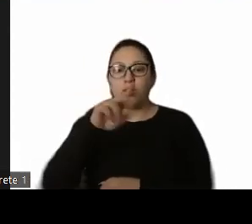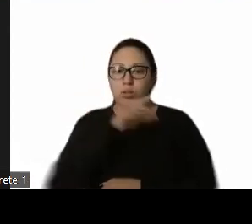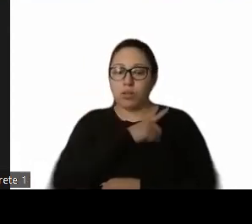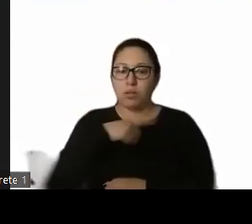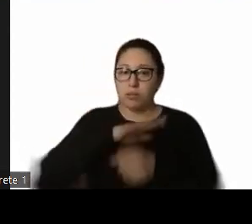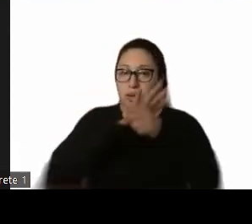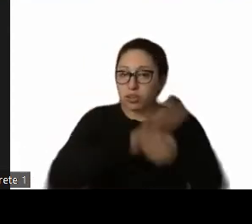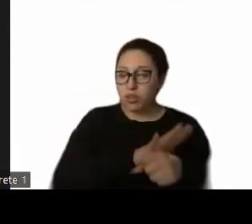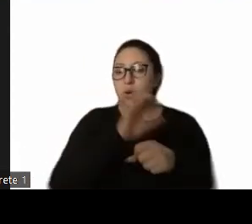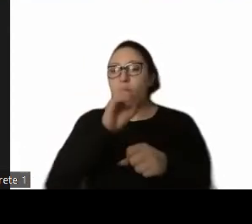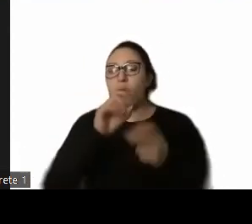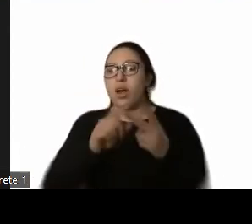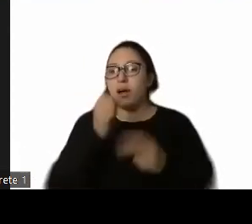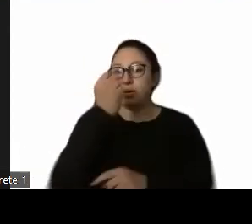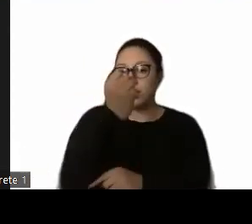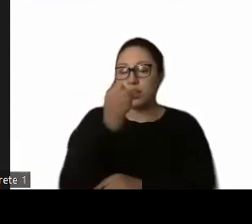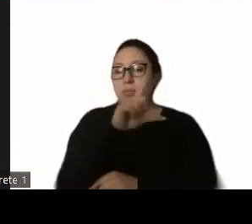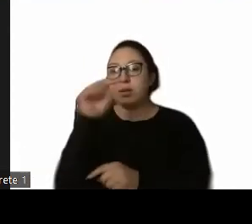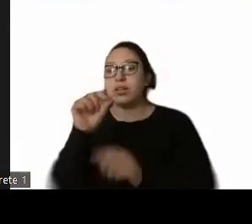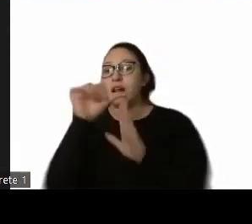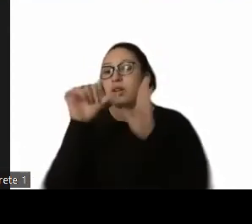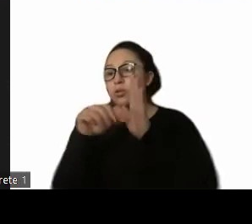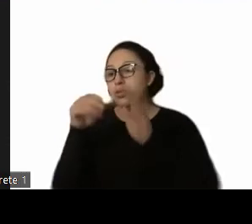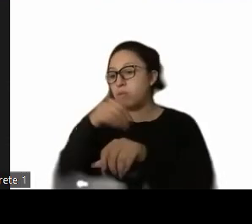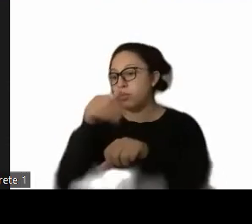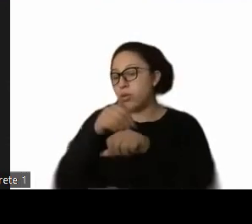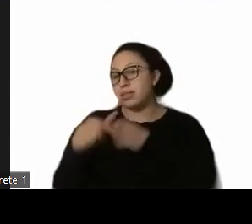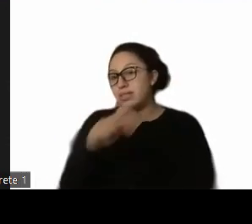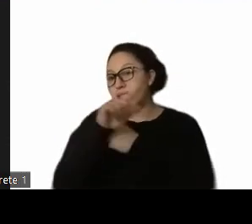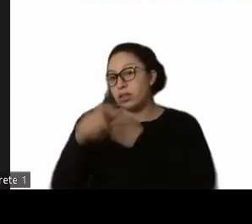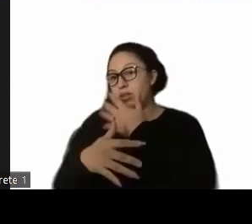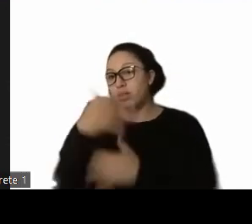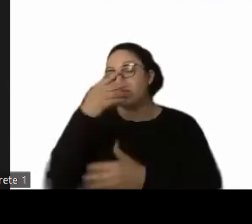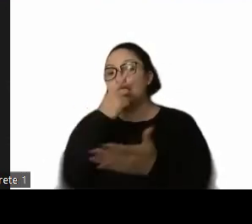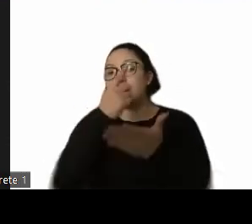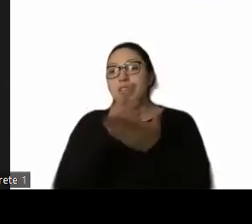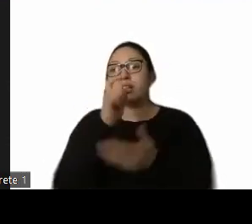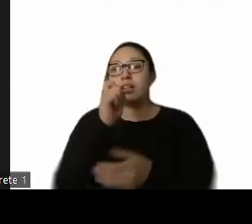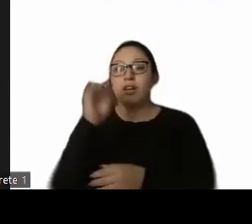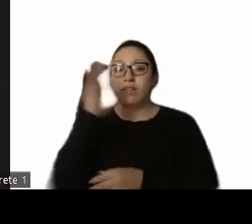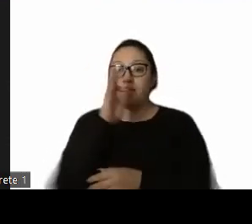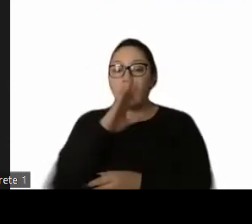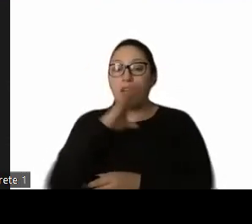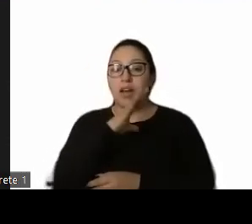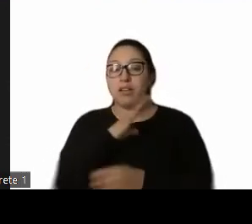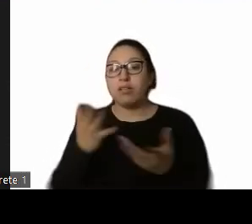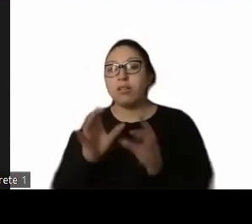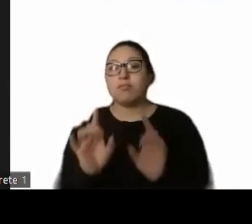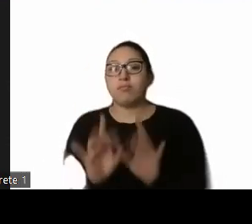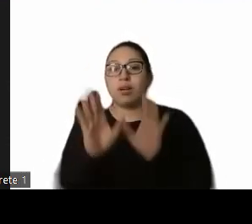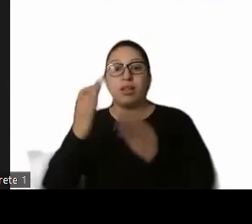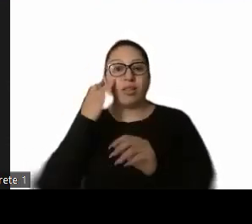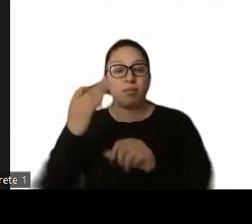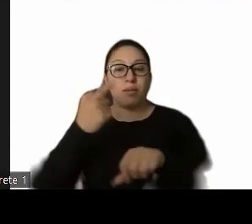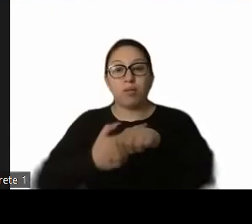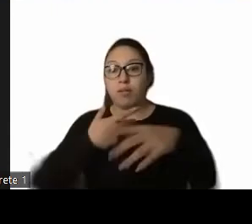después, entrecomillado, dice, y el artículo 115, en virtud de que establece que en el caso de que se presente una emergencia sanitaria que obligue al confinamiento